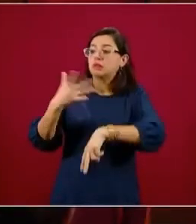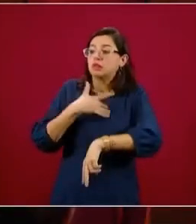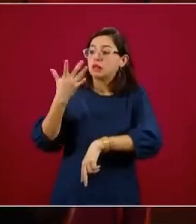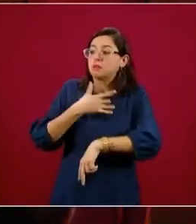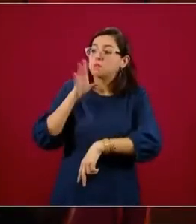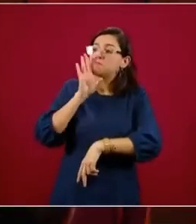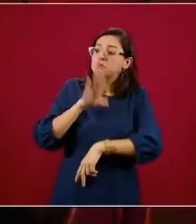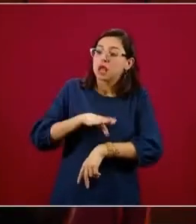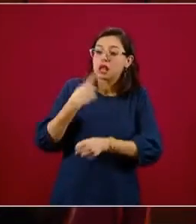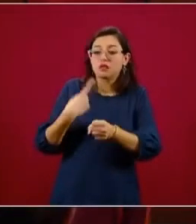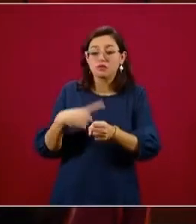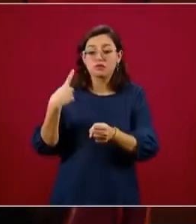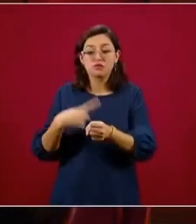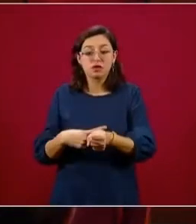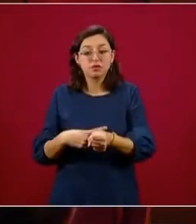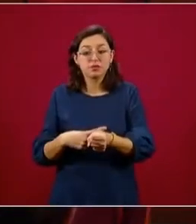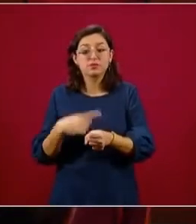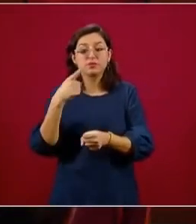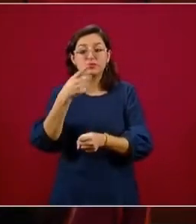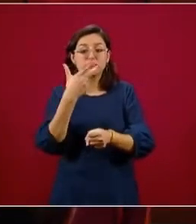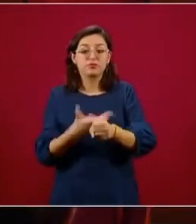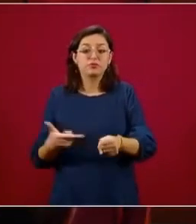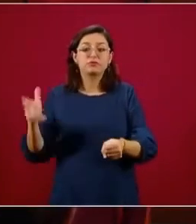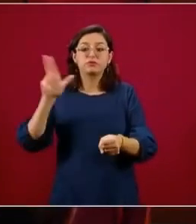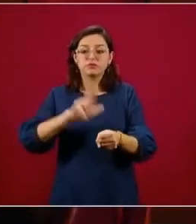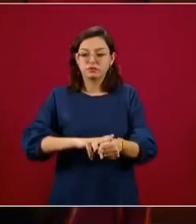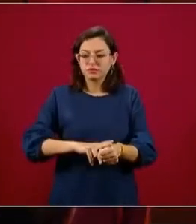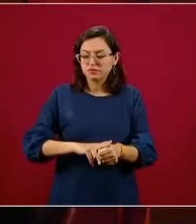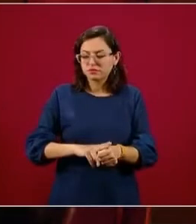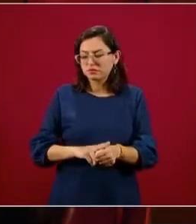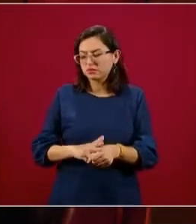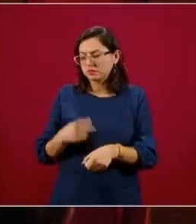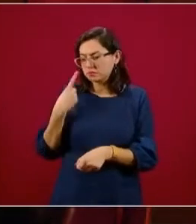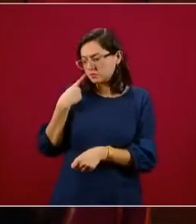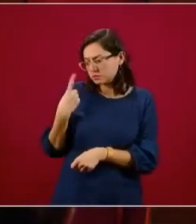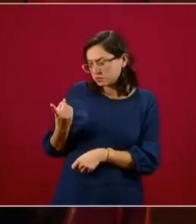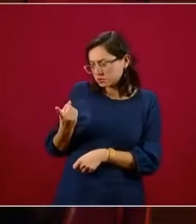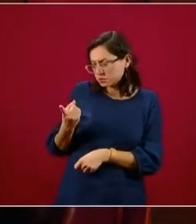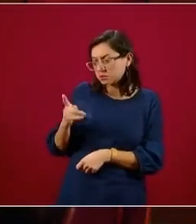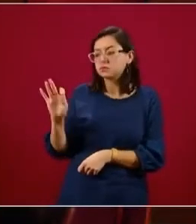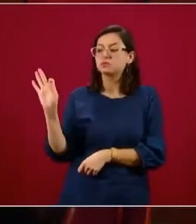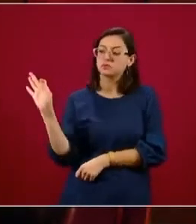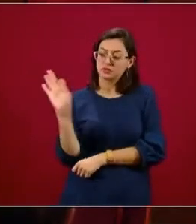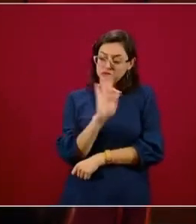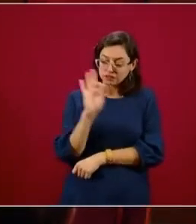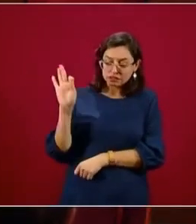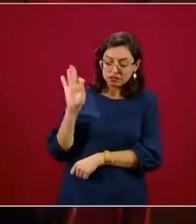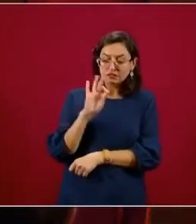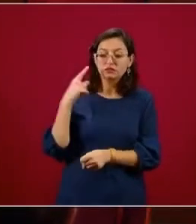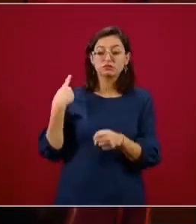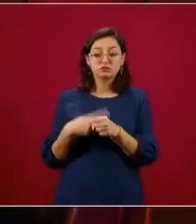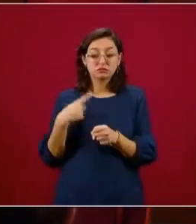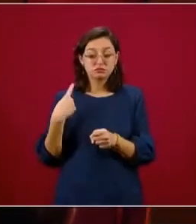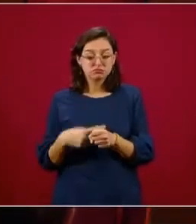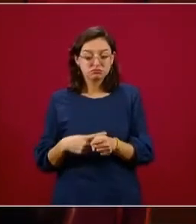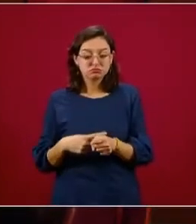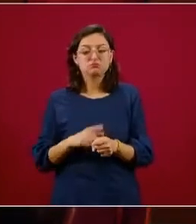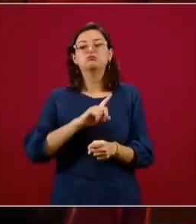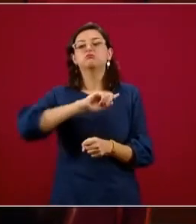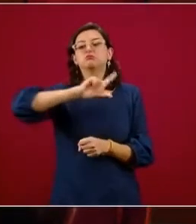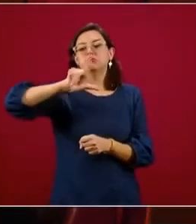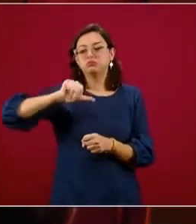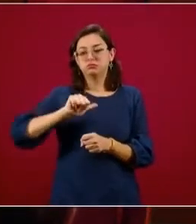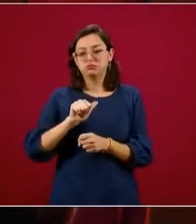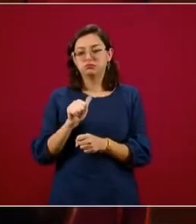signos y síntomas de la enfermedad a una unidad, la unidad la clasifica como caso sospechoso y en función del